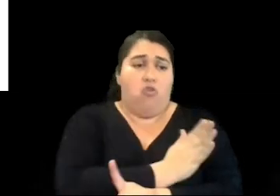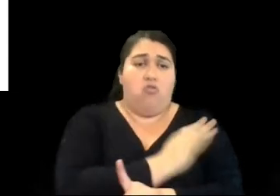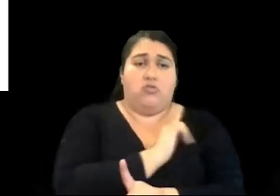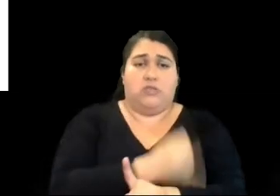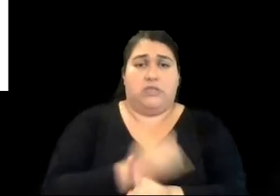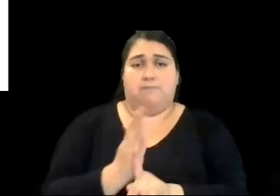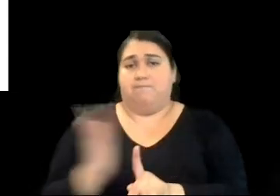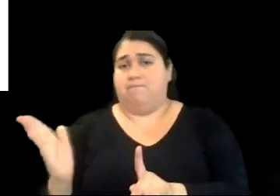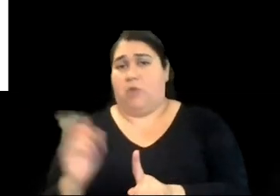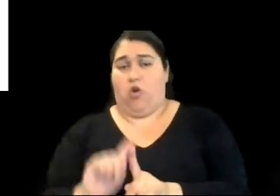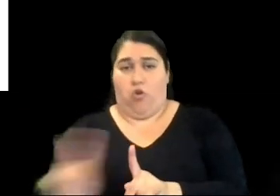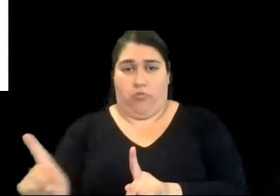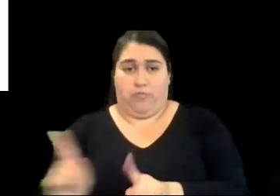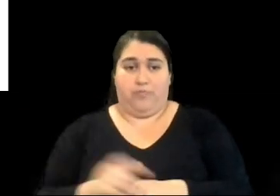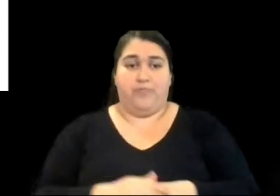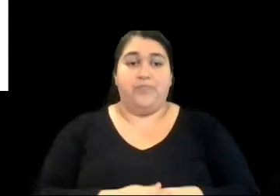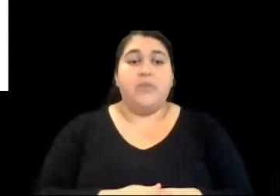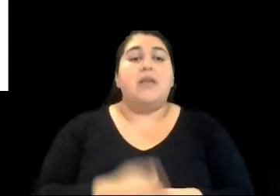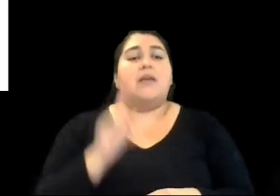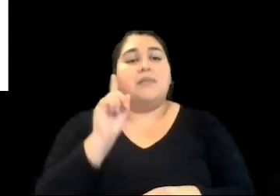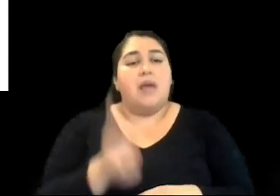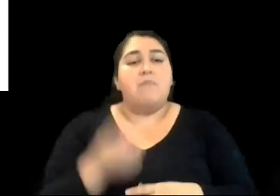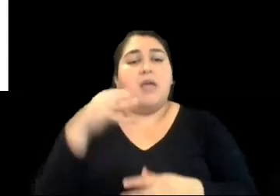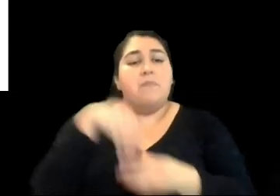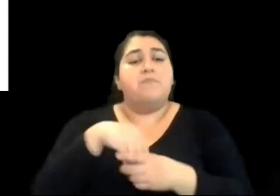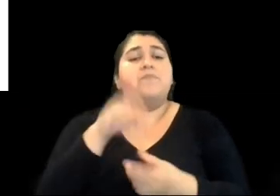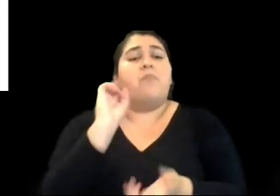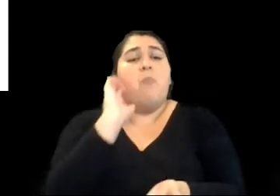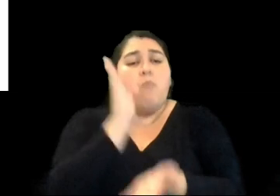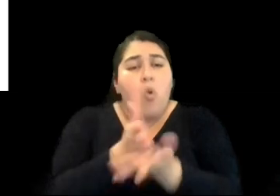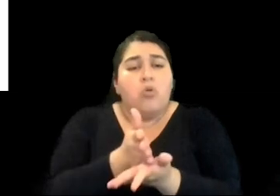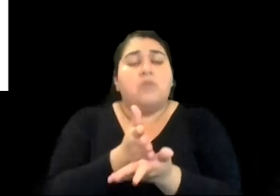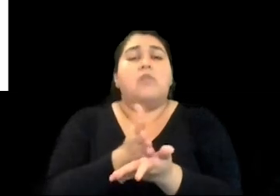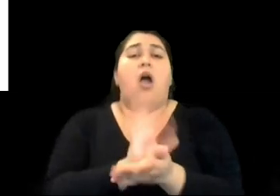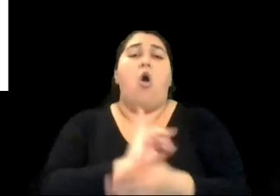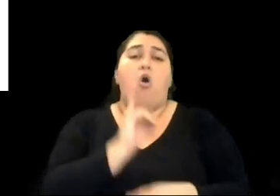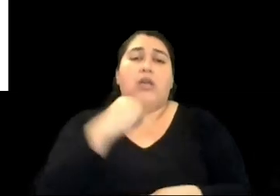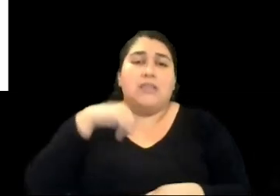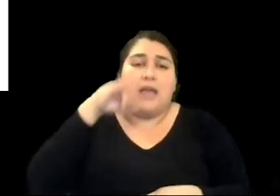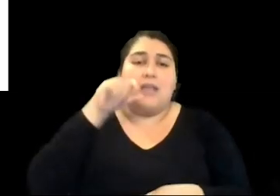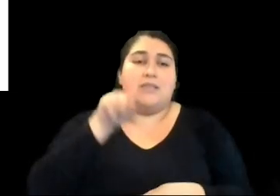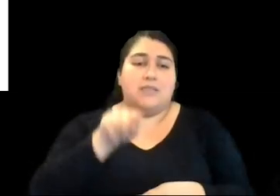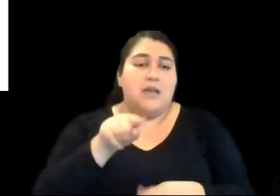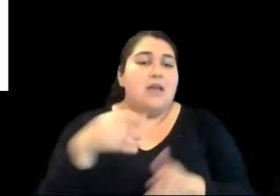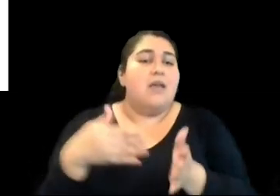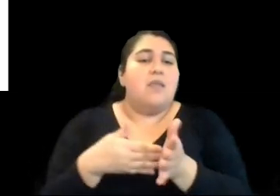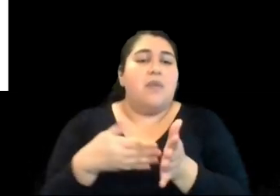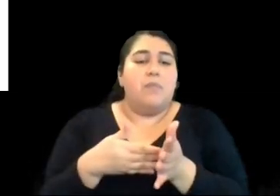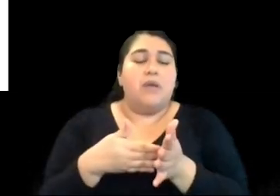También podemos incluir multas o intereses que estén